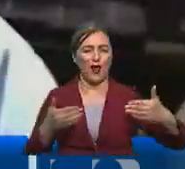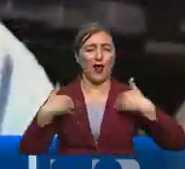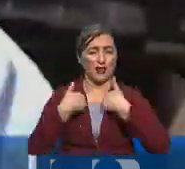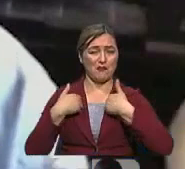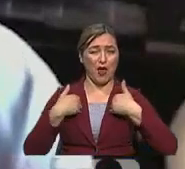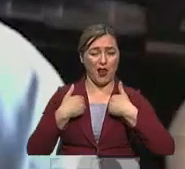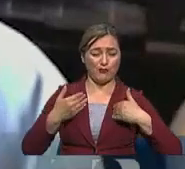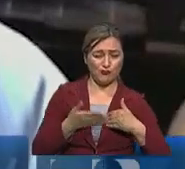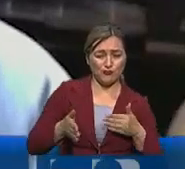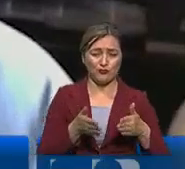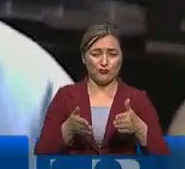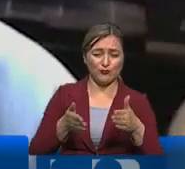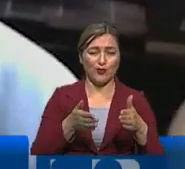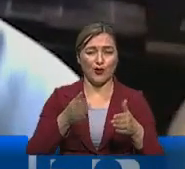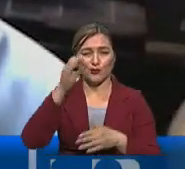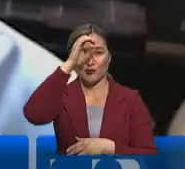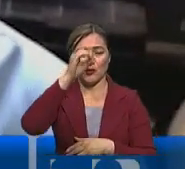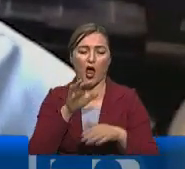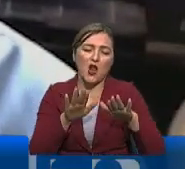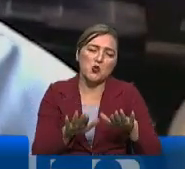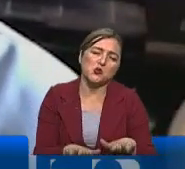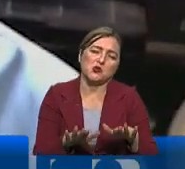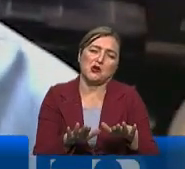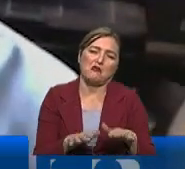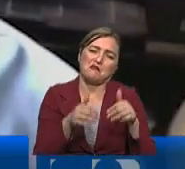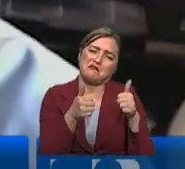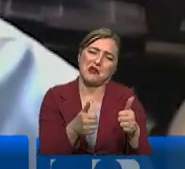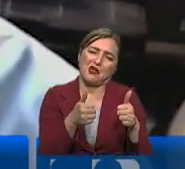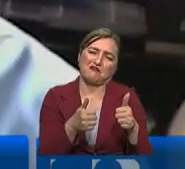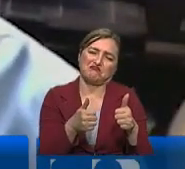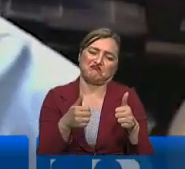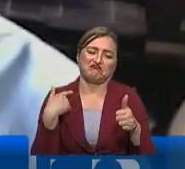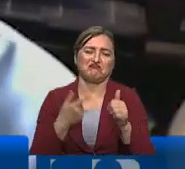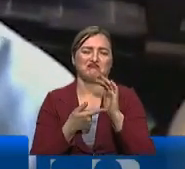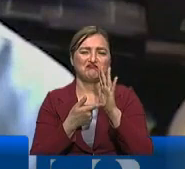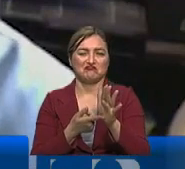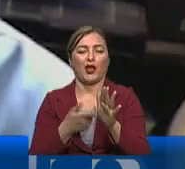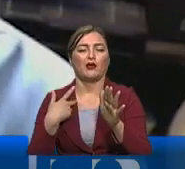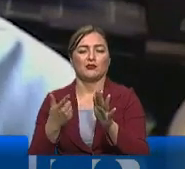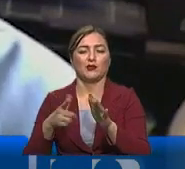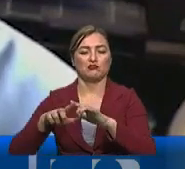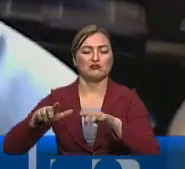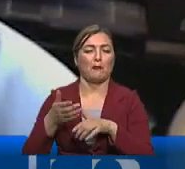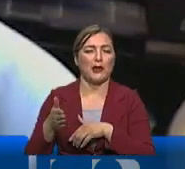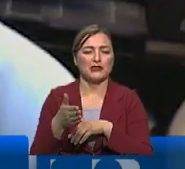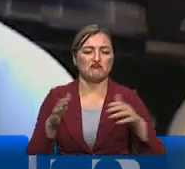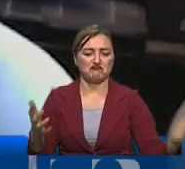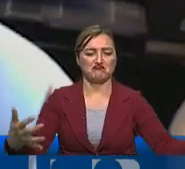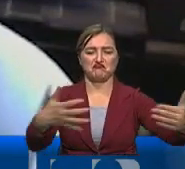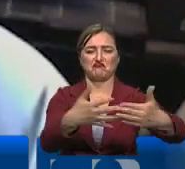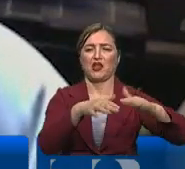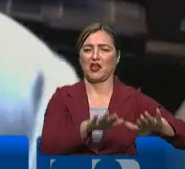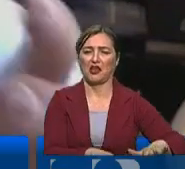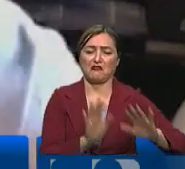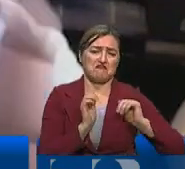Entonces, para animales que no son tan móviles, o corales o peces de arrecife, sí una